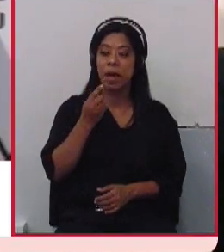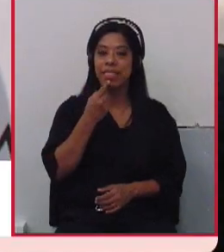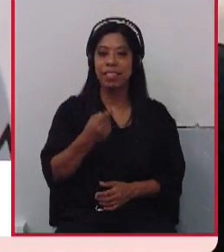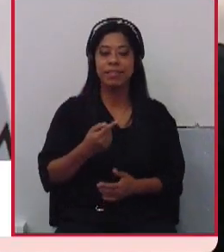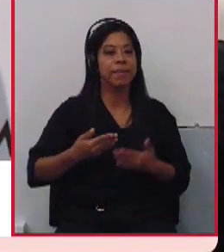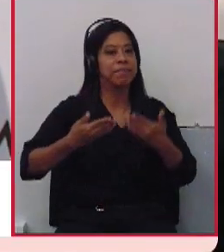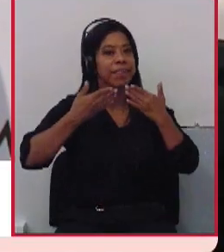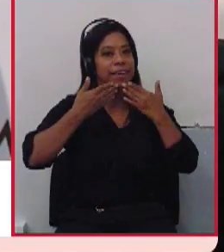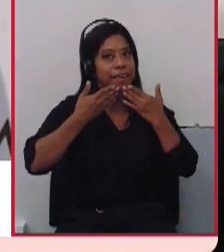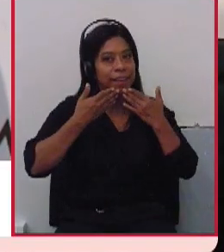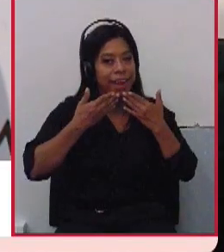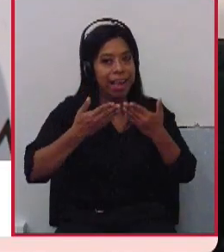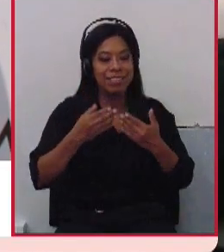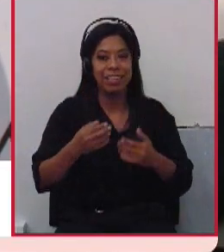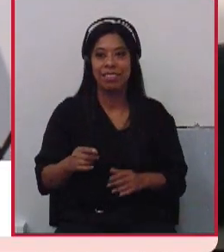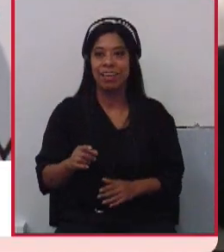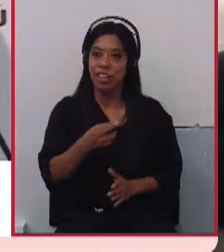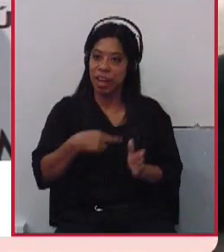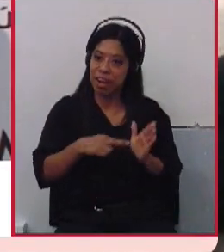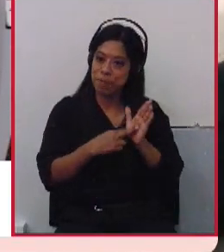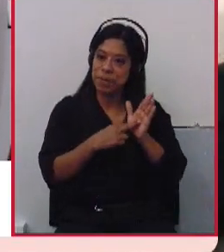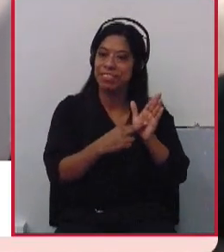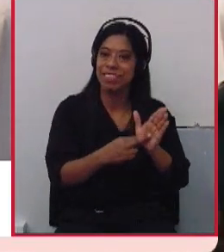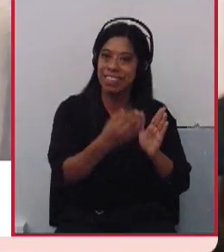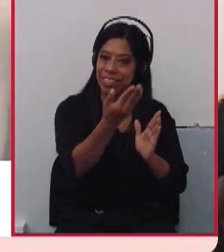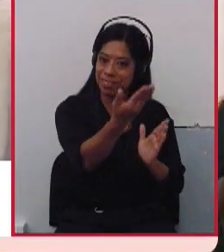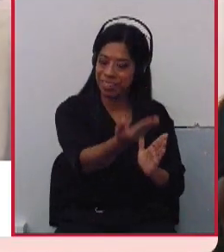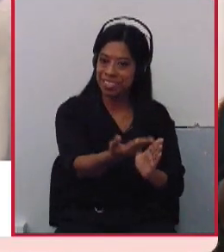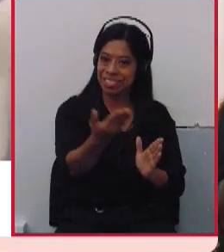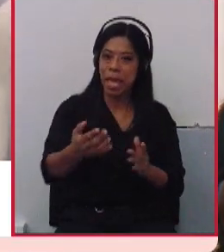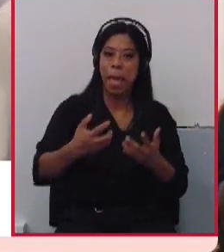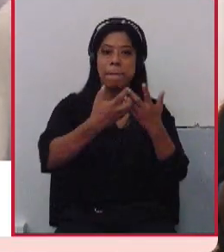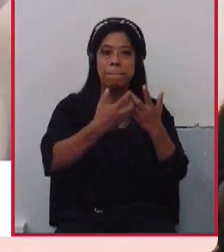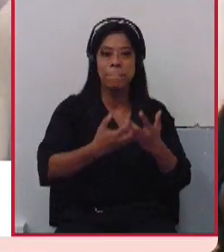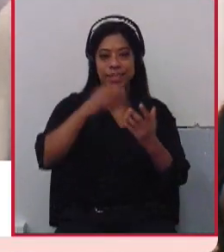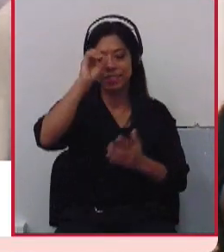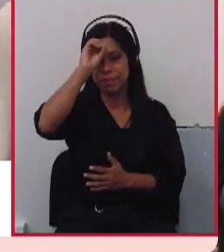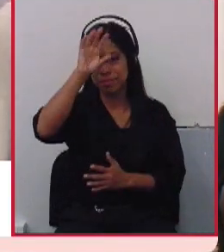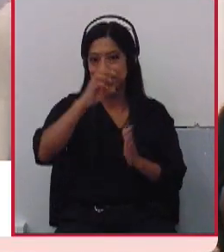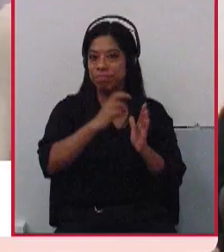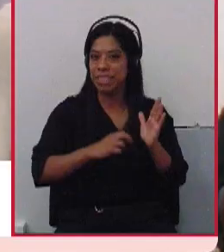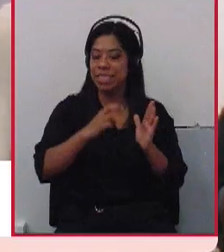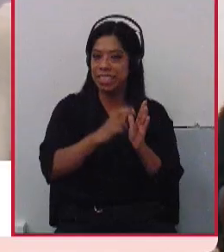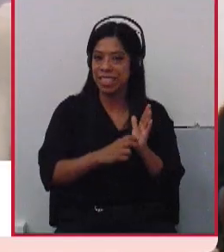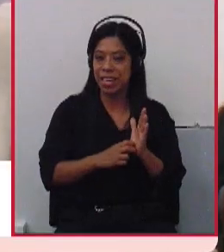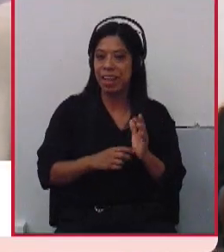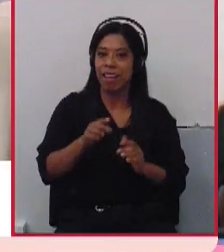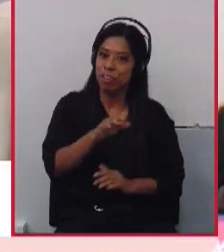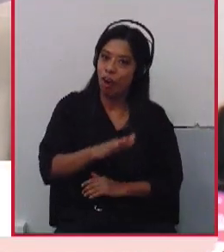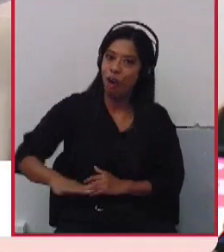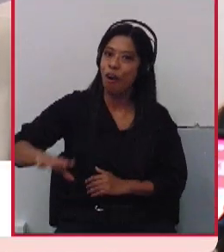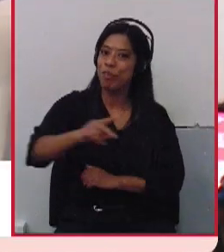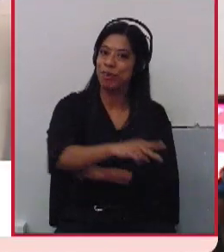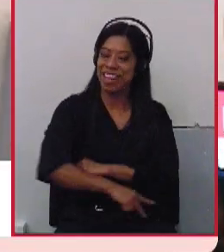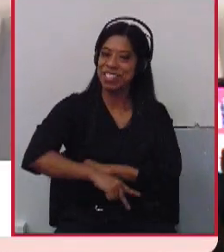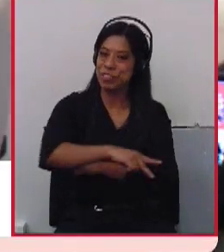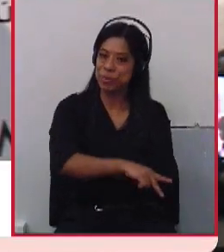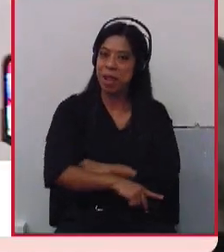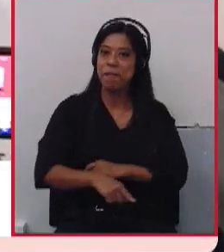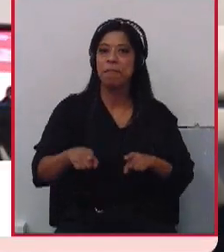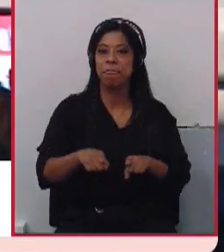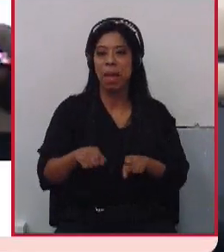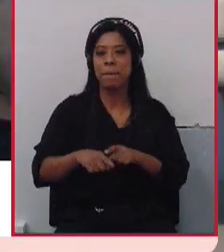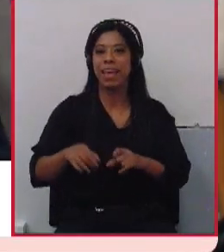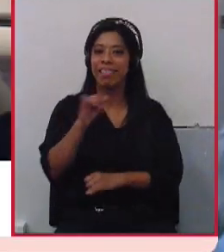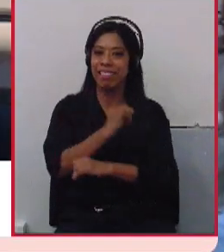Muchísimas gracias, señor representante, señores presentes de las empresas mineras a nivel nacional y a nivel